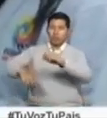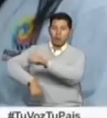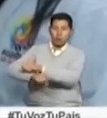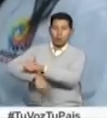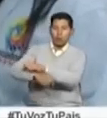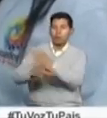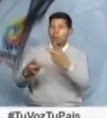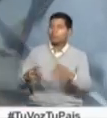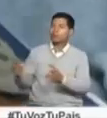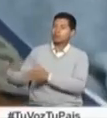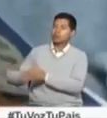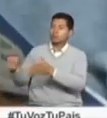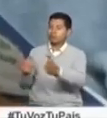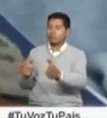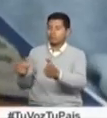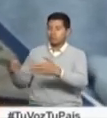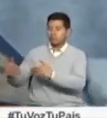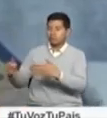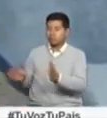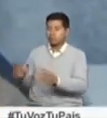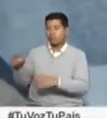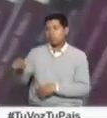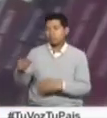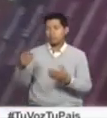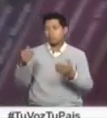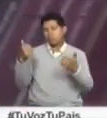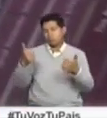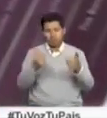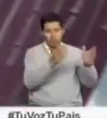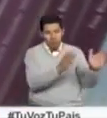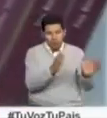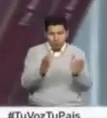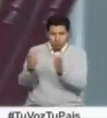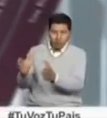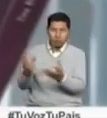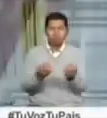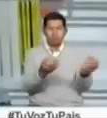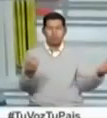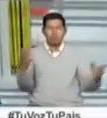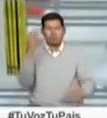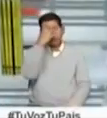salón de uso múltiple, una plaza cívica, vestidores y salón de profesores. Luis Andrade, Noticiero Ciudadano.